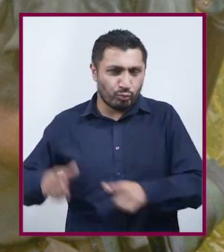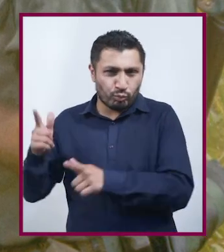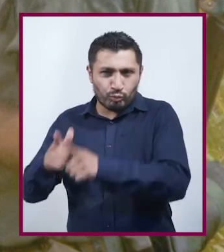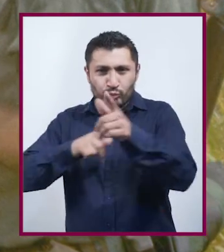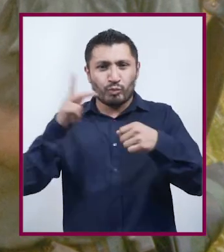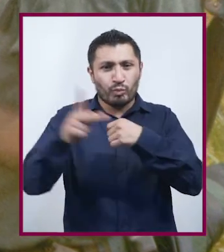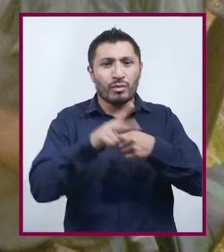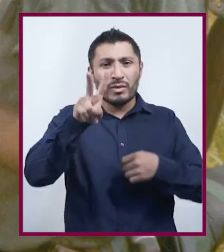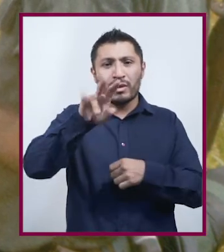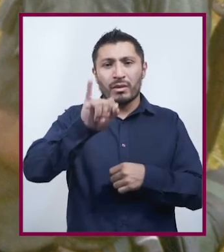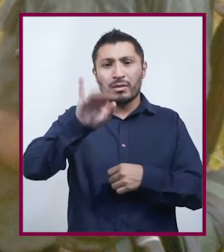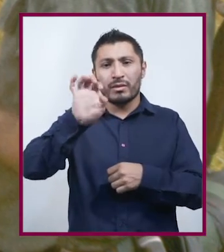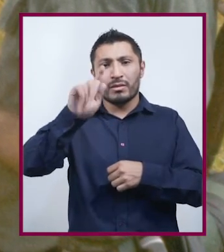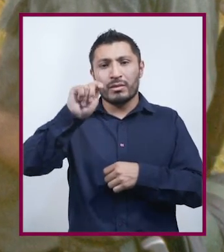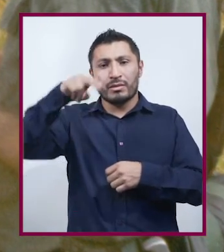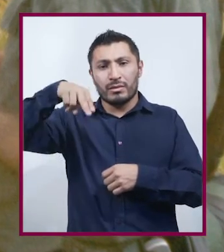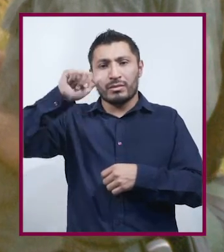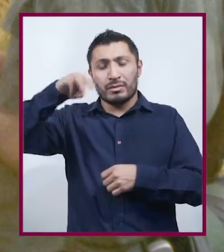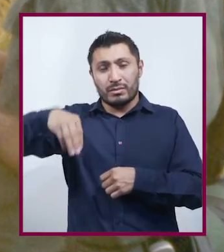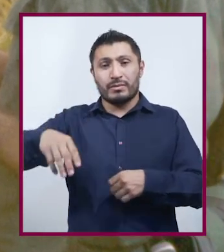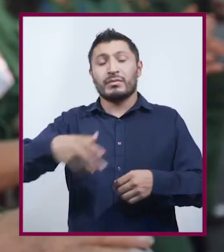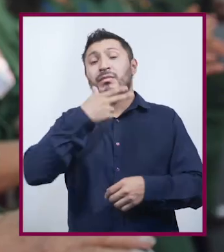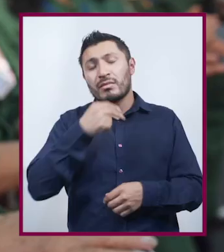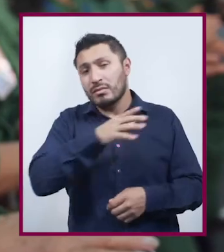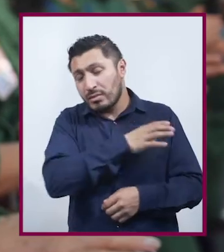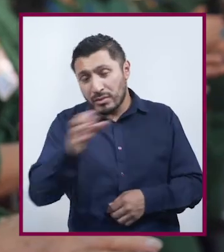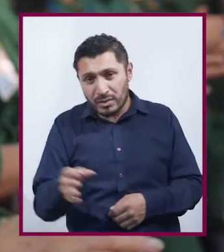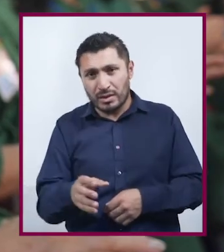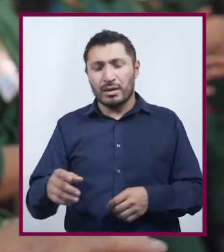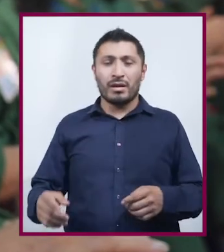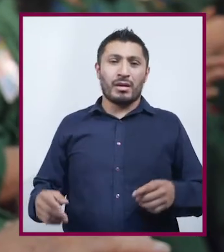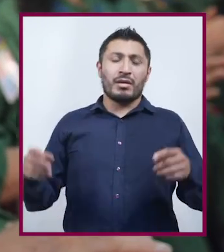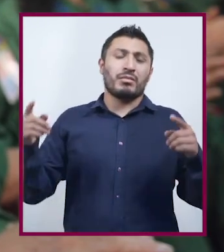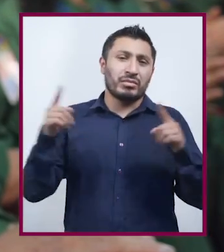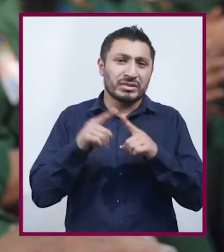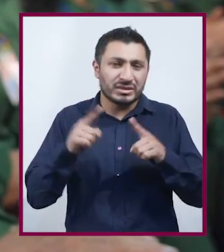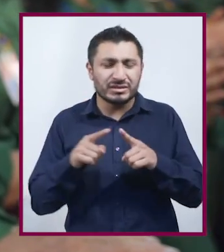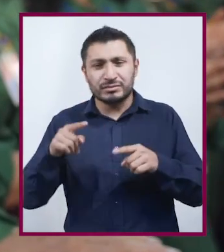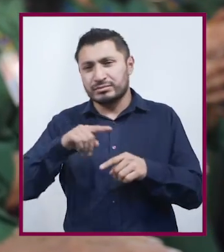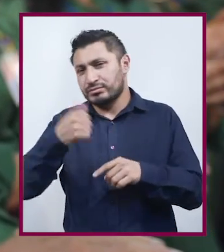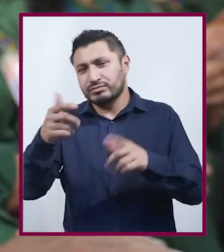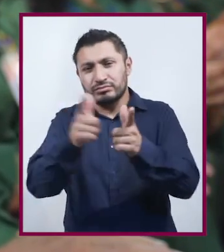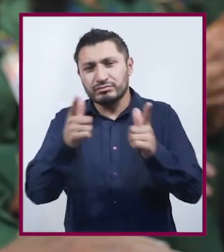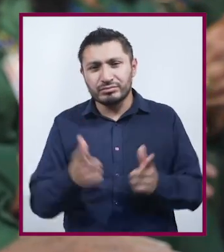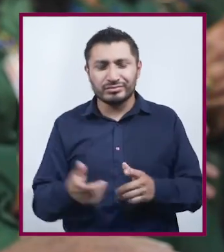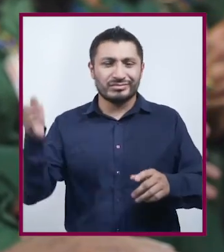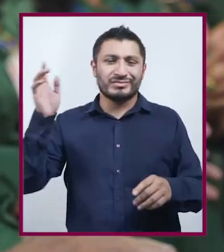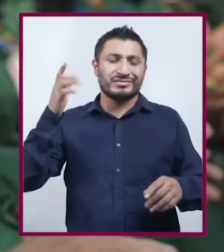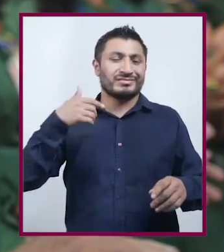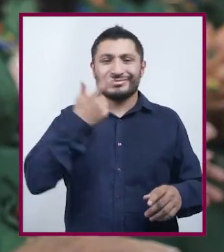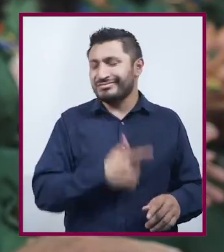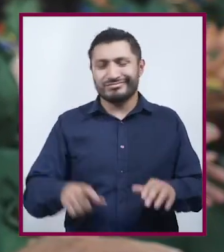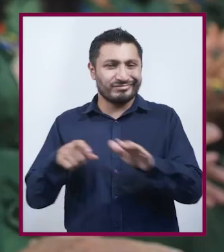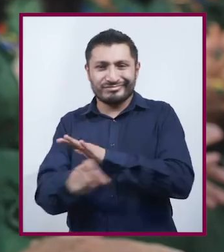Vietnam. Campesinos, monjes budistas y varios grupos más, cansados de la corrupción y de políticas gubernamentales contra